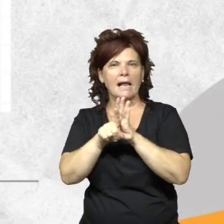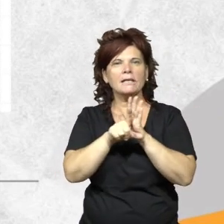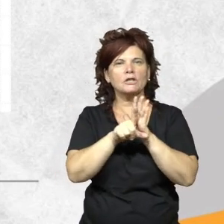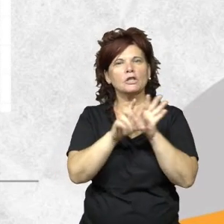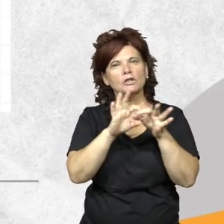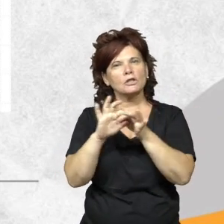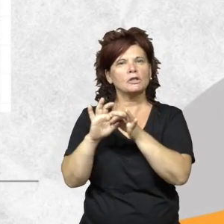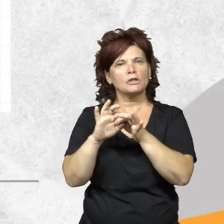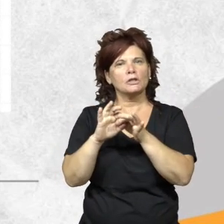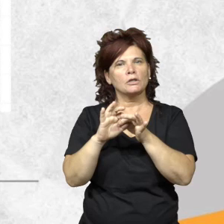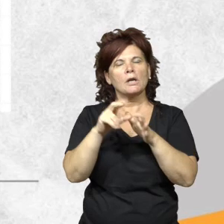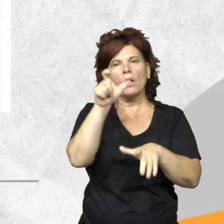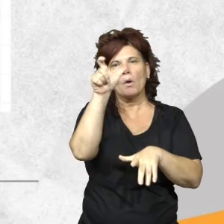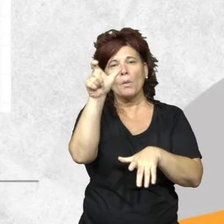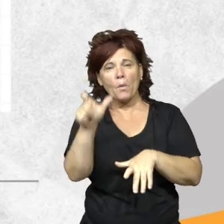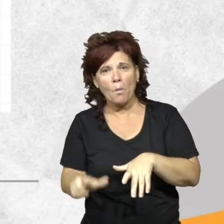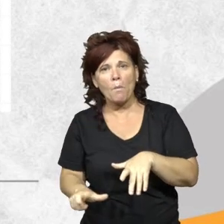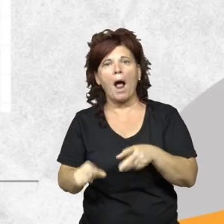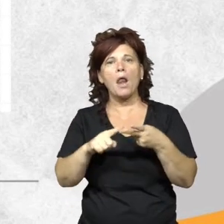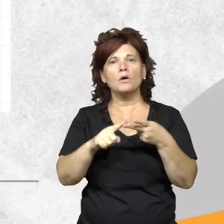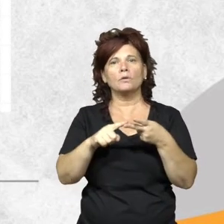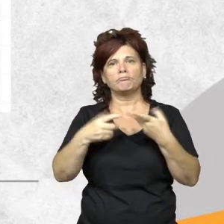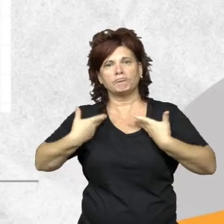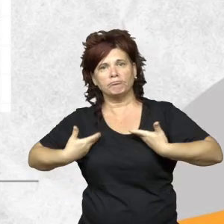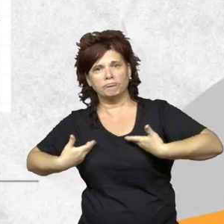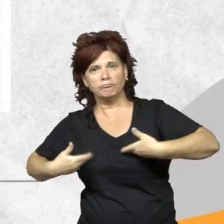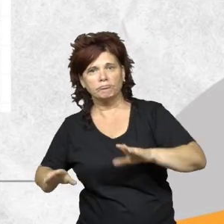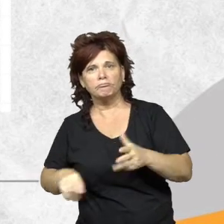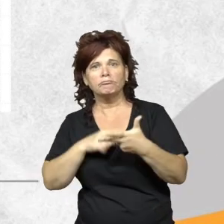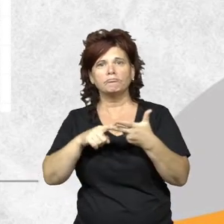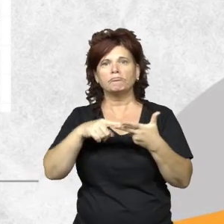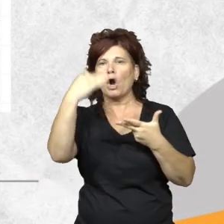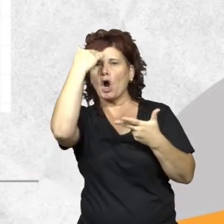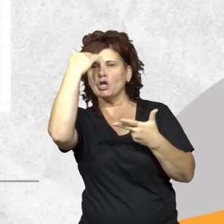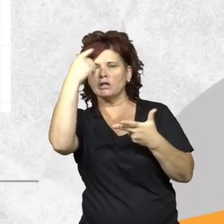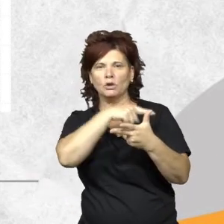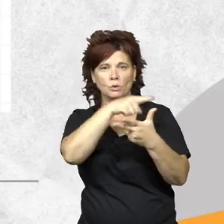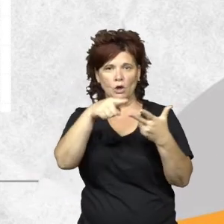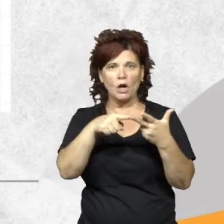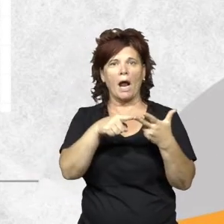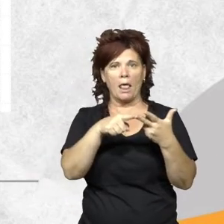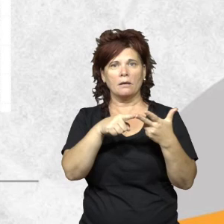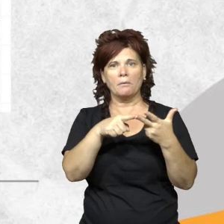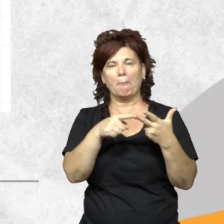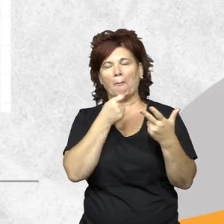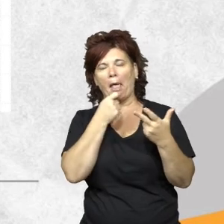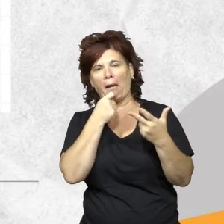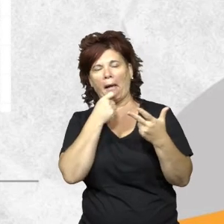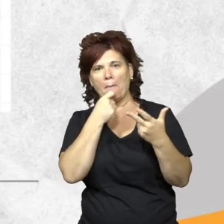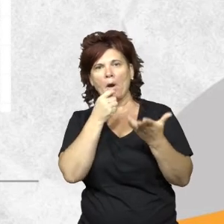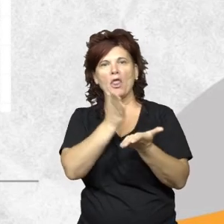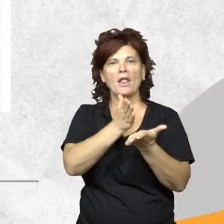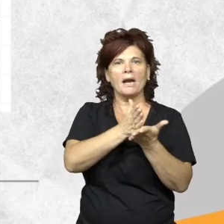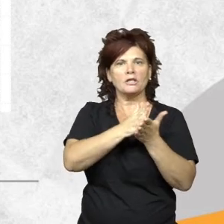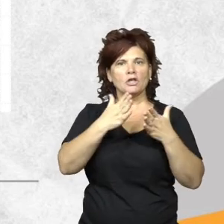derechos humanos convencionales y derechos humanos constitucionales, como lo son el derecho a la salud, el